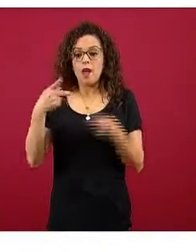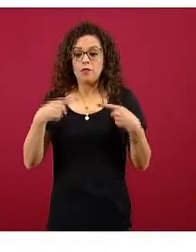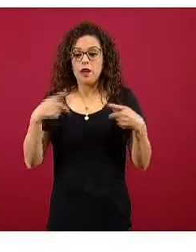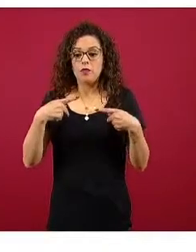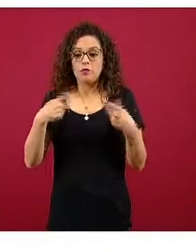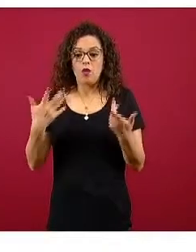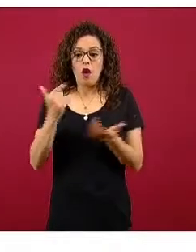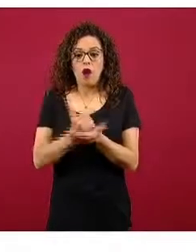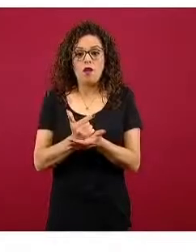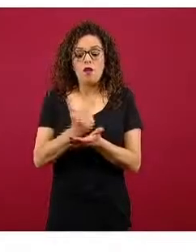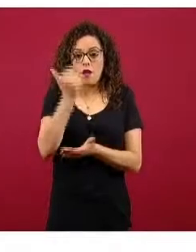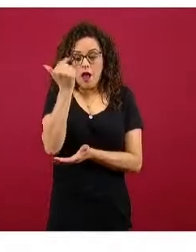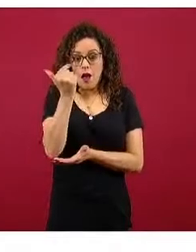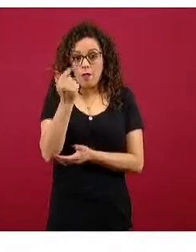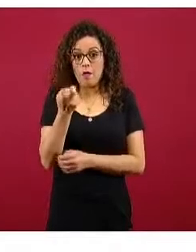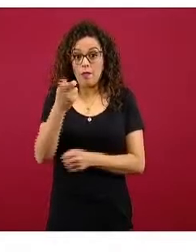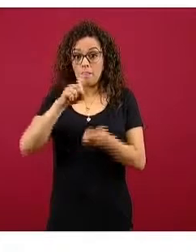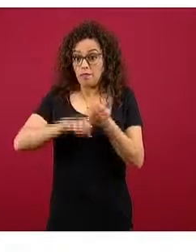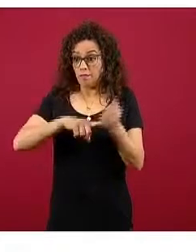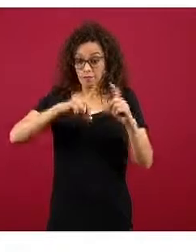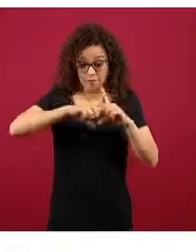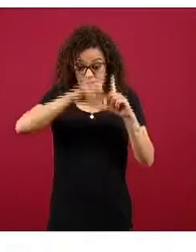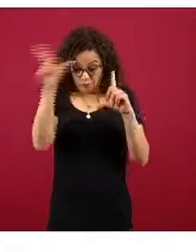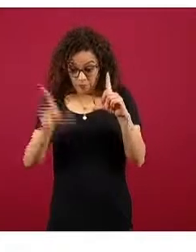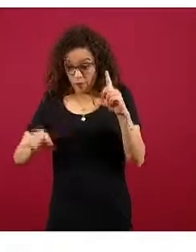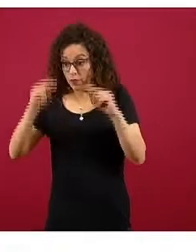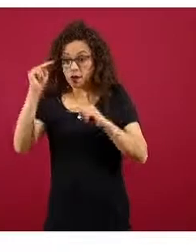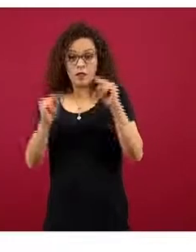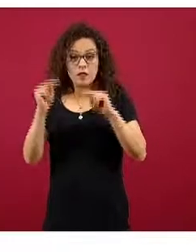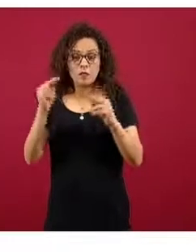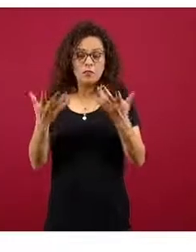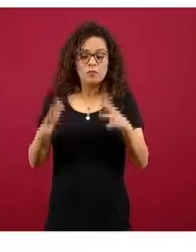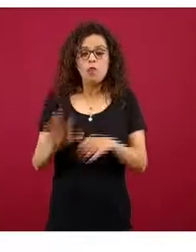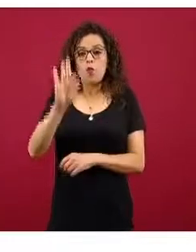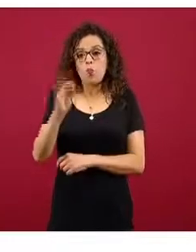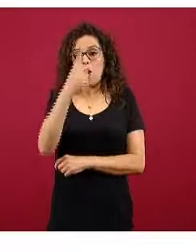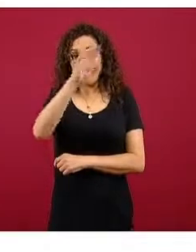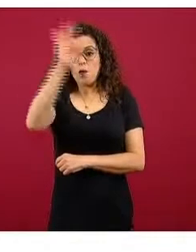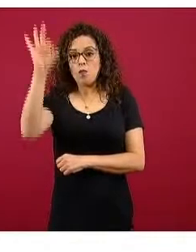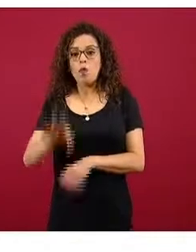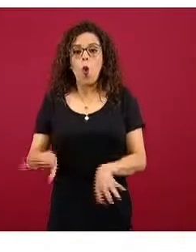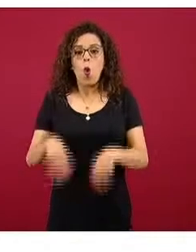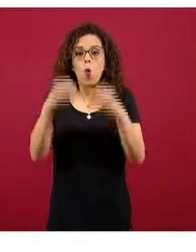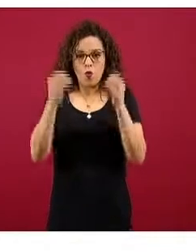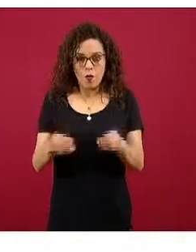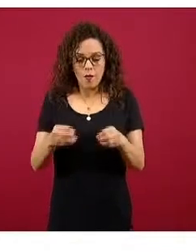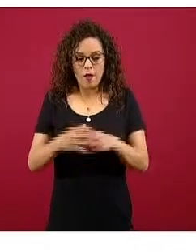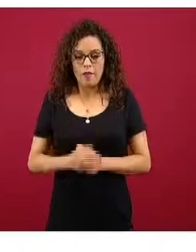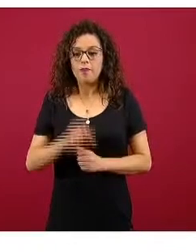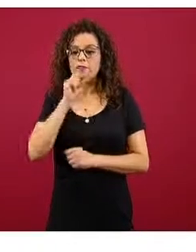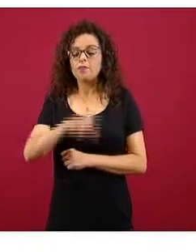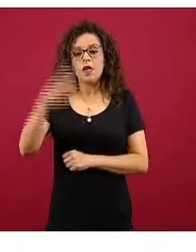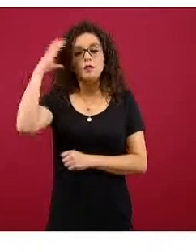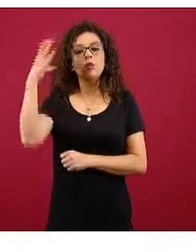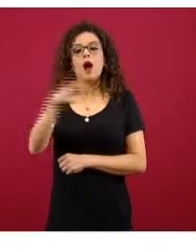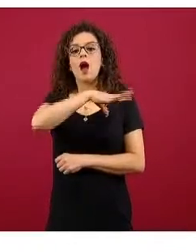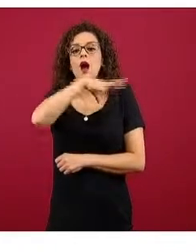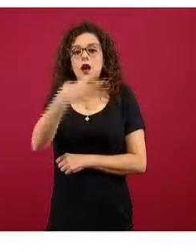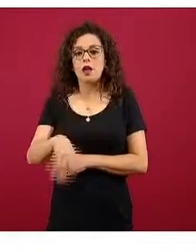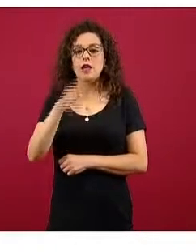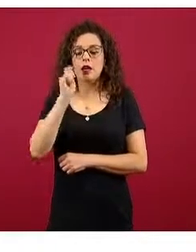críticos, de las cuales a nivel nacional están ocupadas el 41%, pero al igual que las camas generales tenemos una